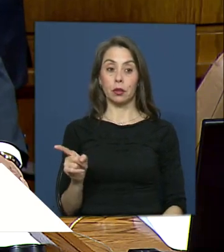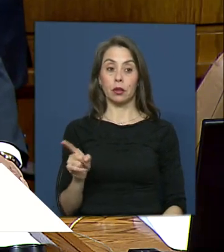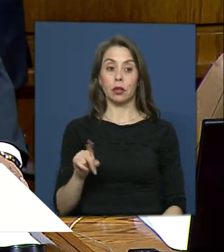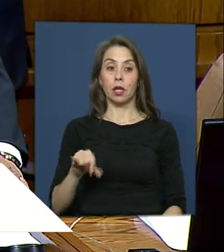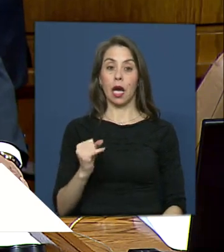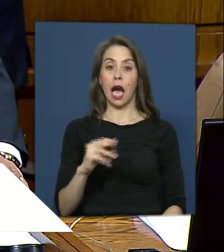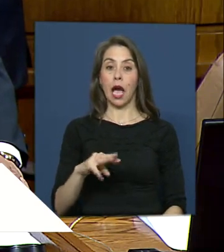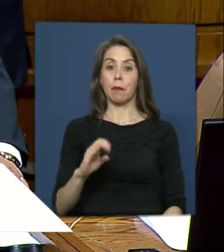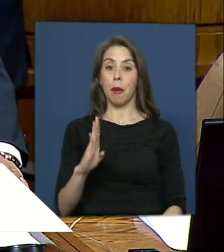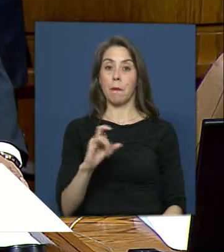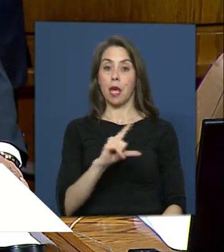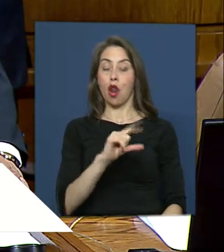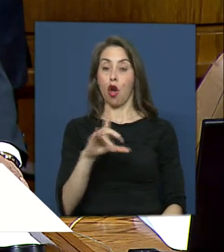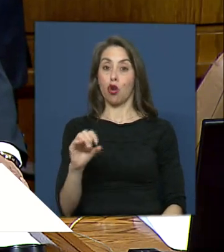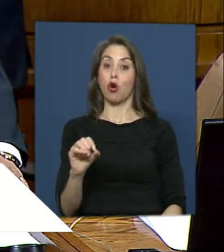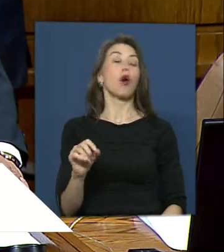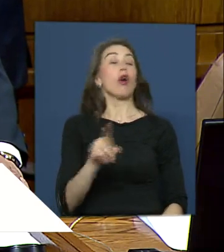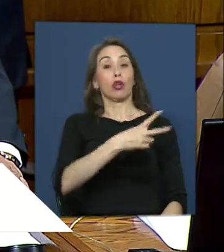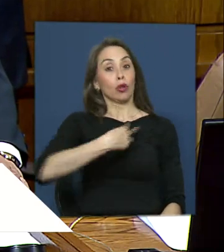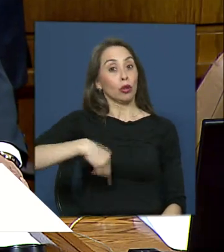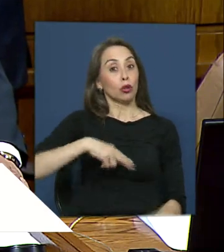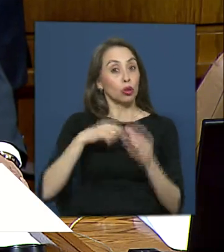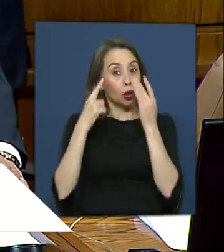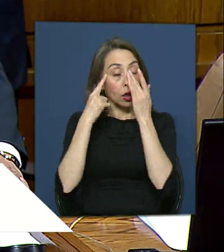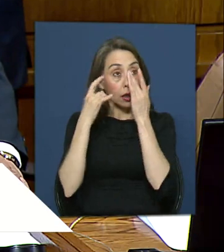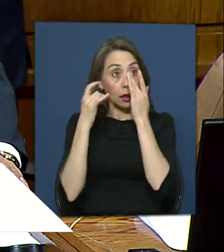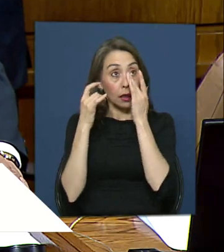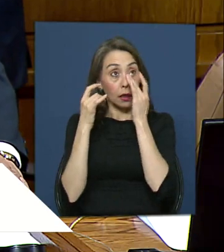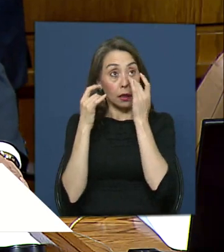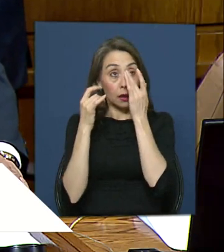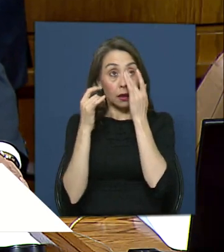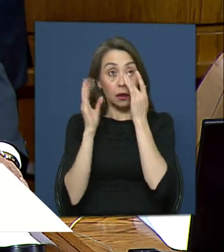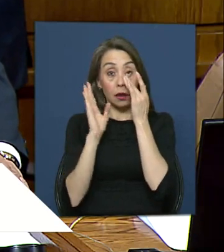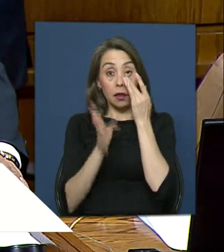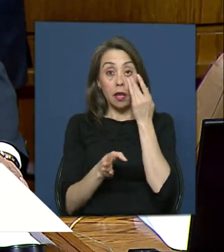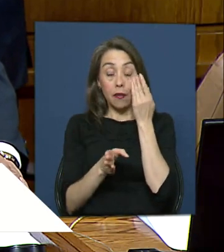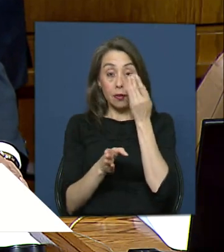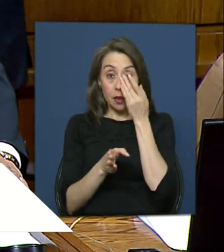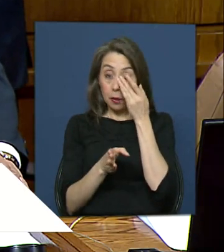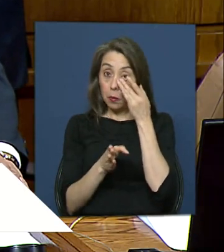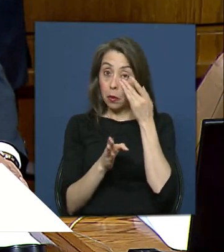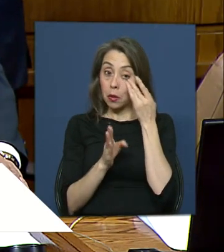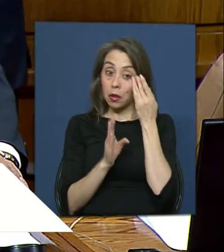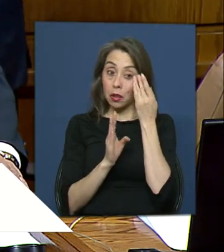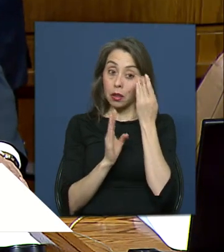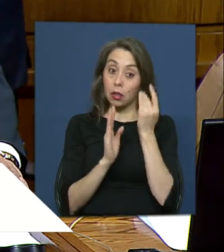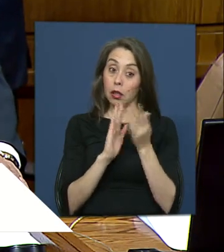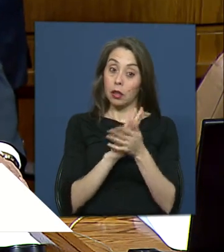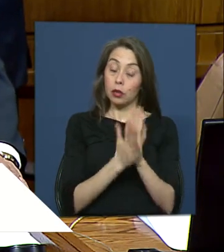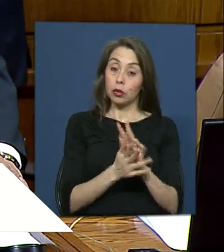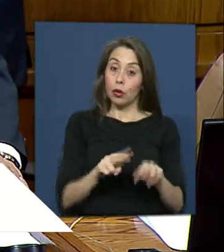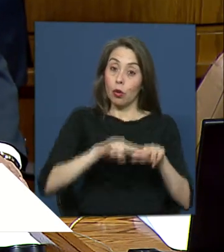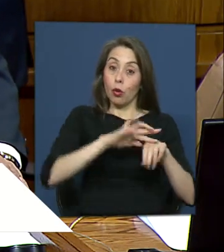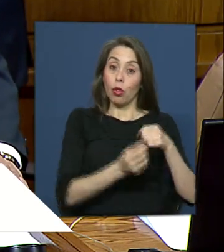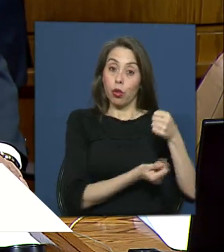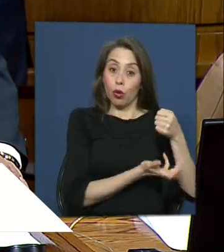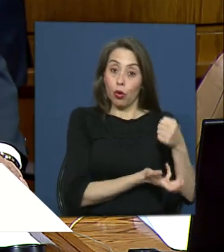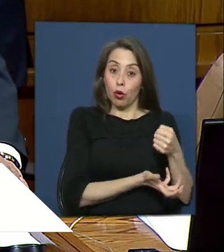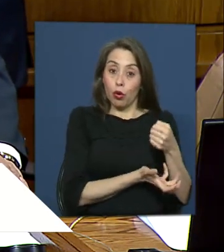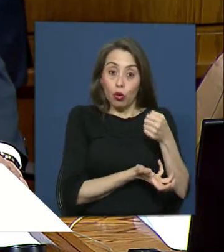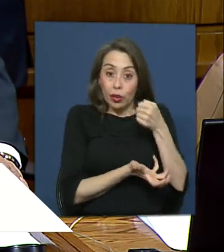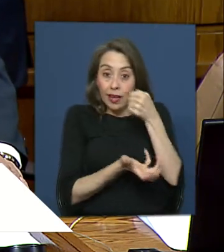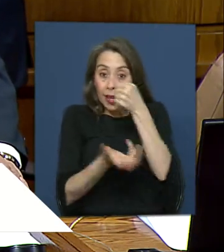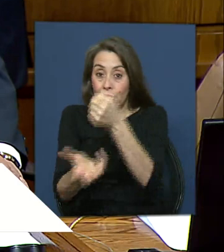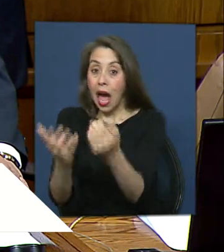Jaime Belolio. Es porque nosotros creemos que debemos destinar la totalidad de los recursos al